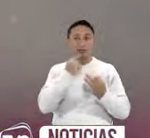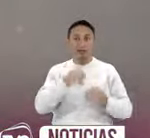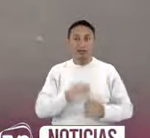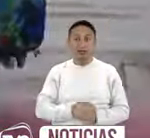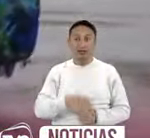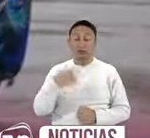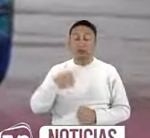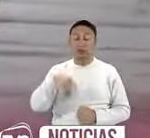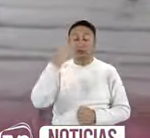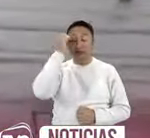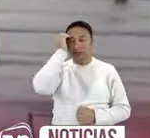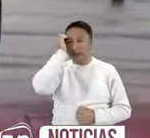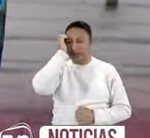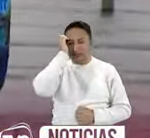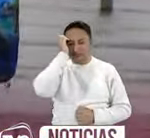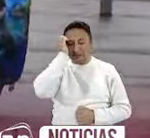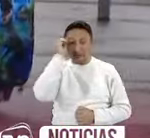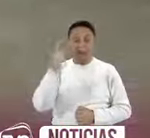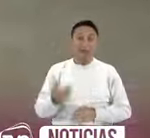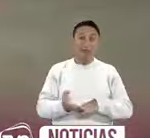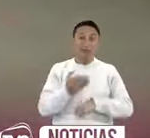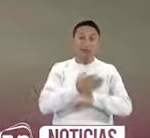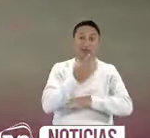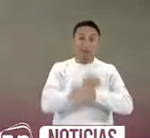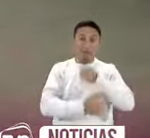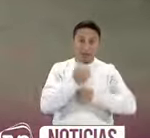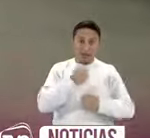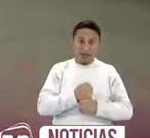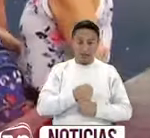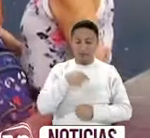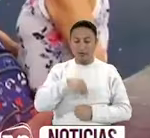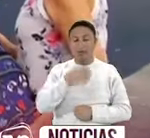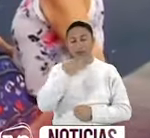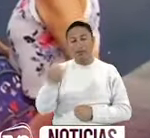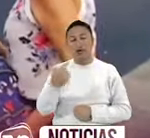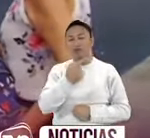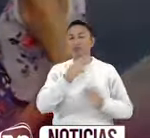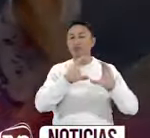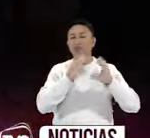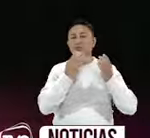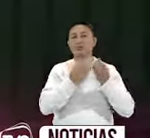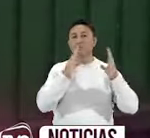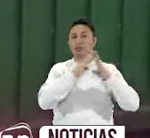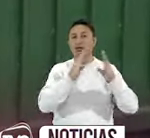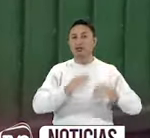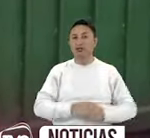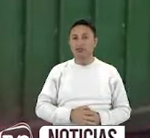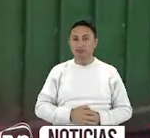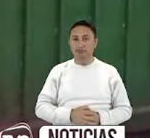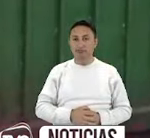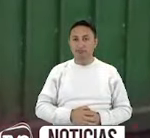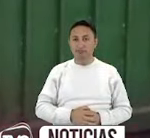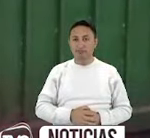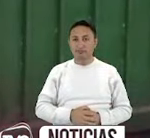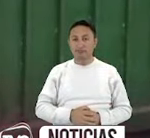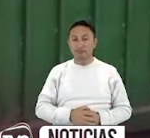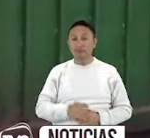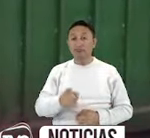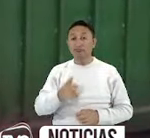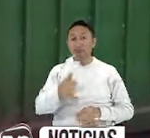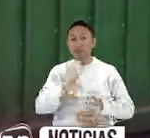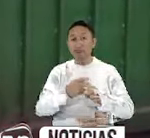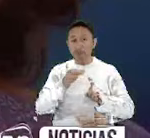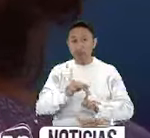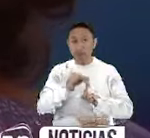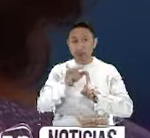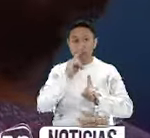zozobra durante el año lectivo anterior y por eso preferían las clases virtuales. Debería haber un equipo específico y especial para los niños. No,